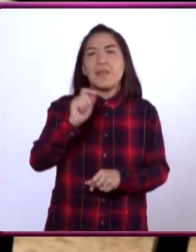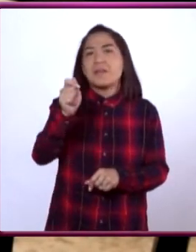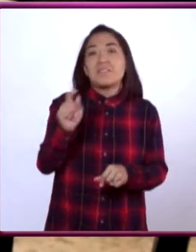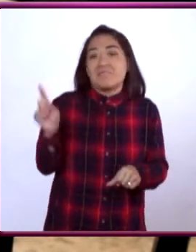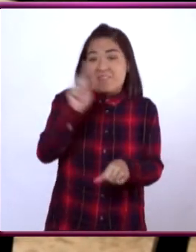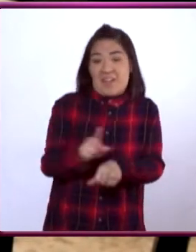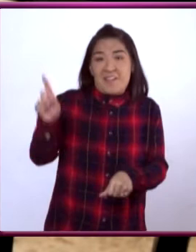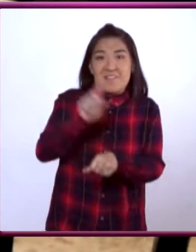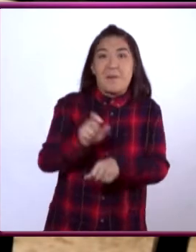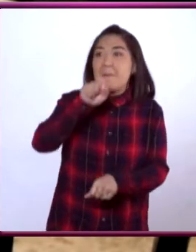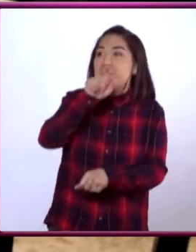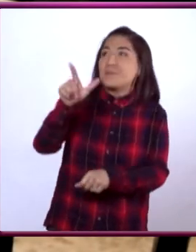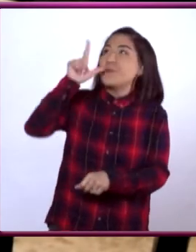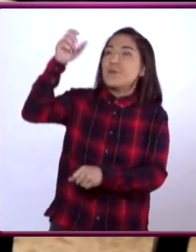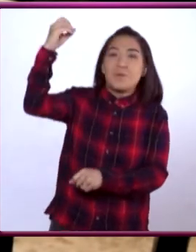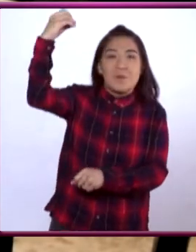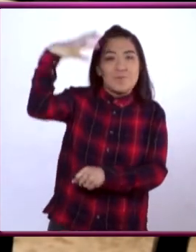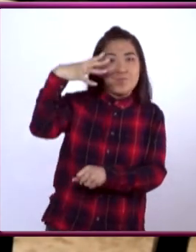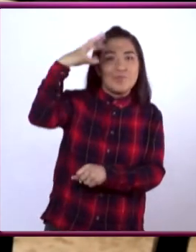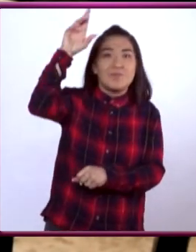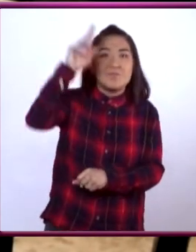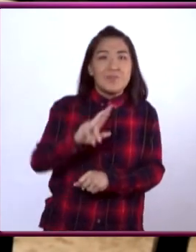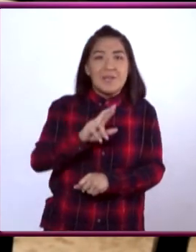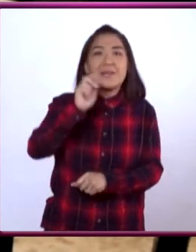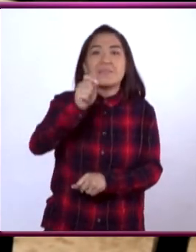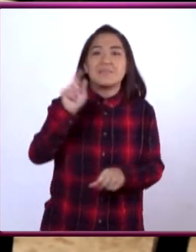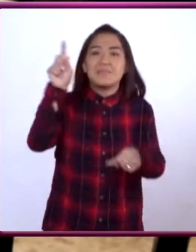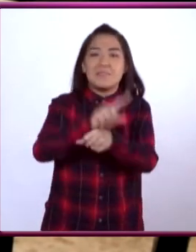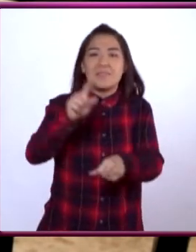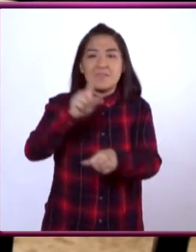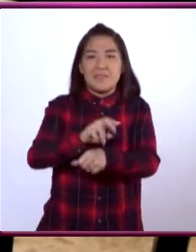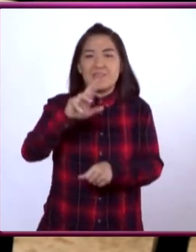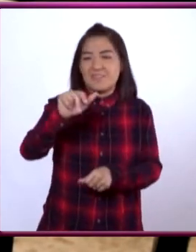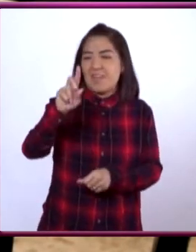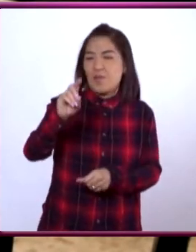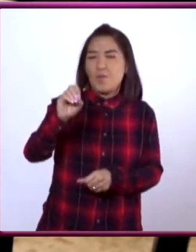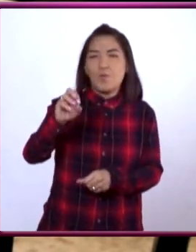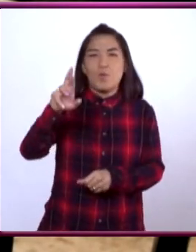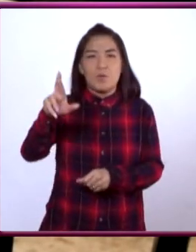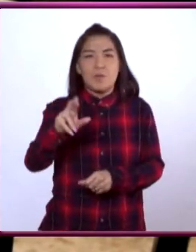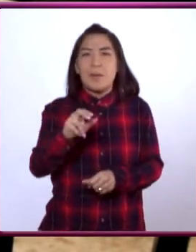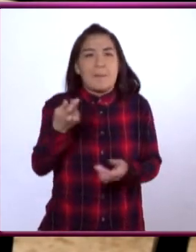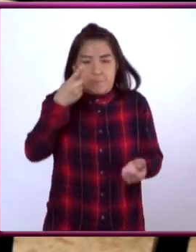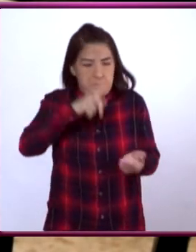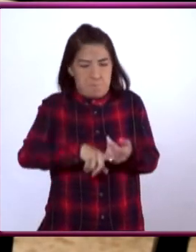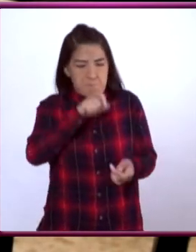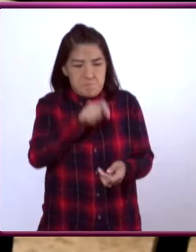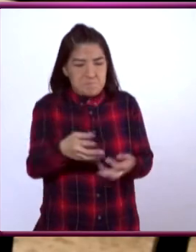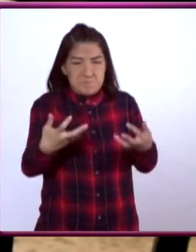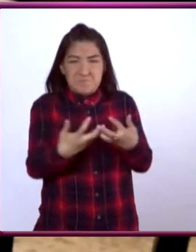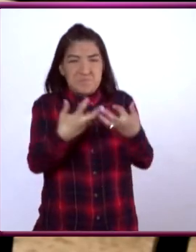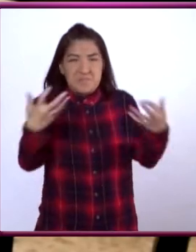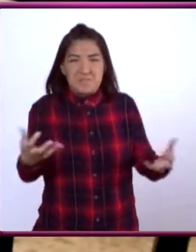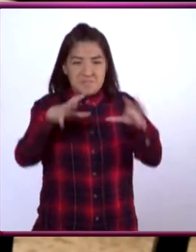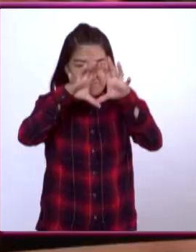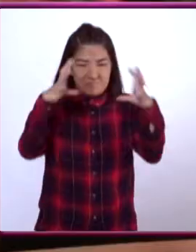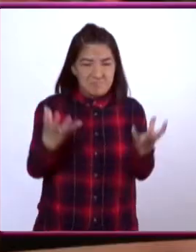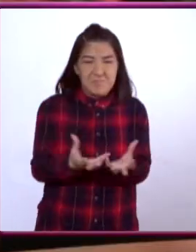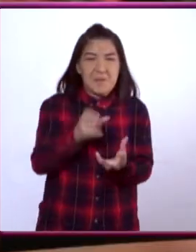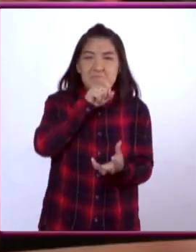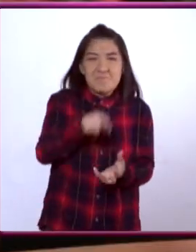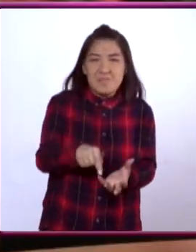recibiendo radiación todo el tiempo del espacio. Estamos recibiendo radiación de desintegración del radón de dentro de la